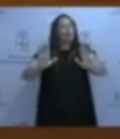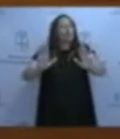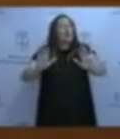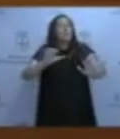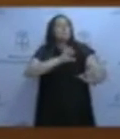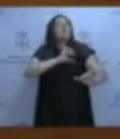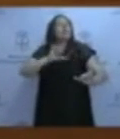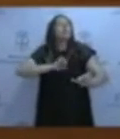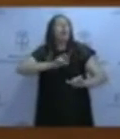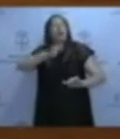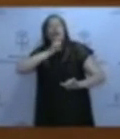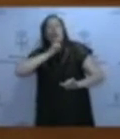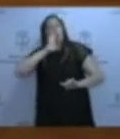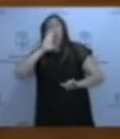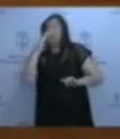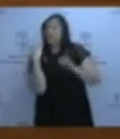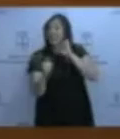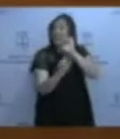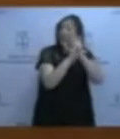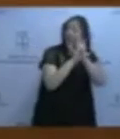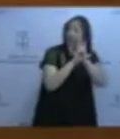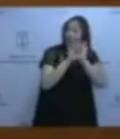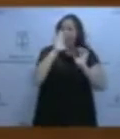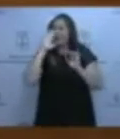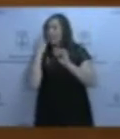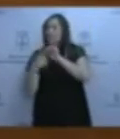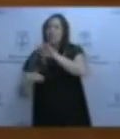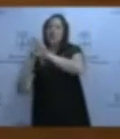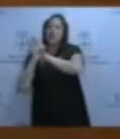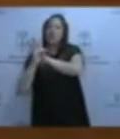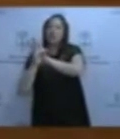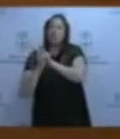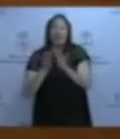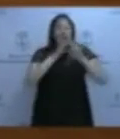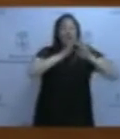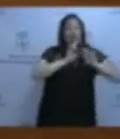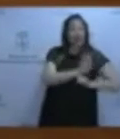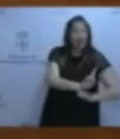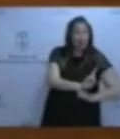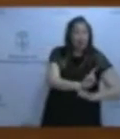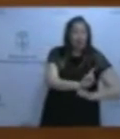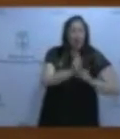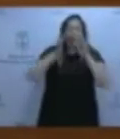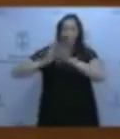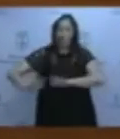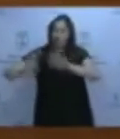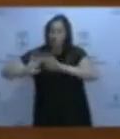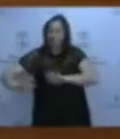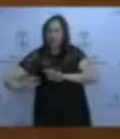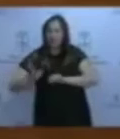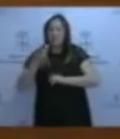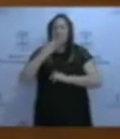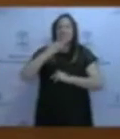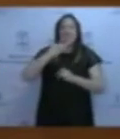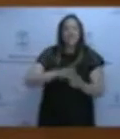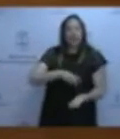por ley o por decreto, si rápido o despacio, o si arrodillaos o col puño en